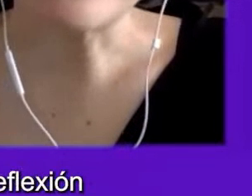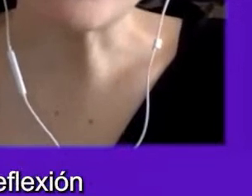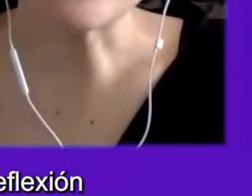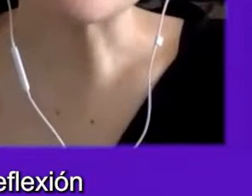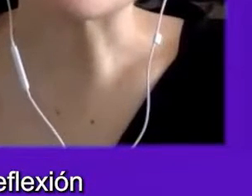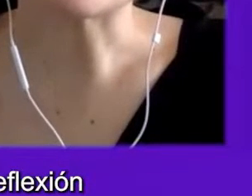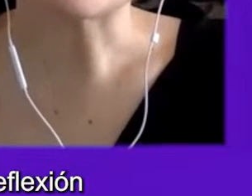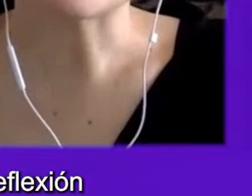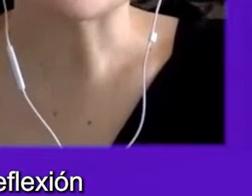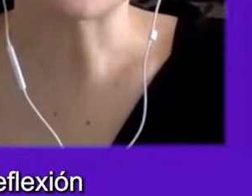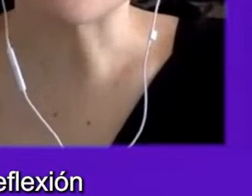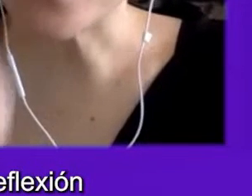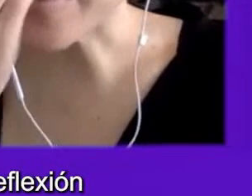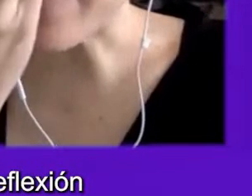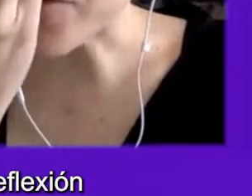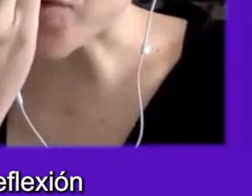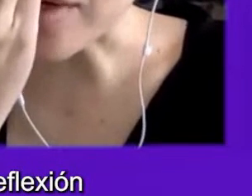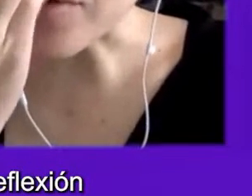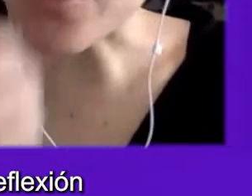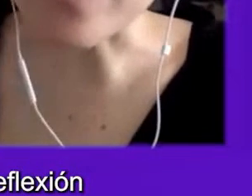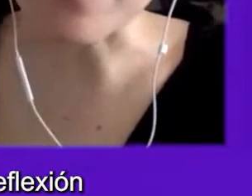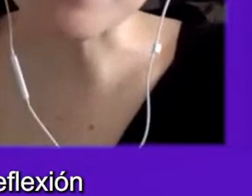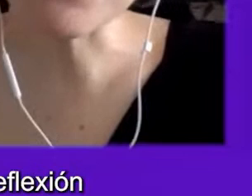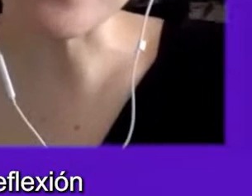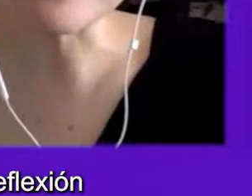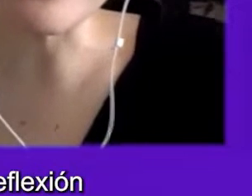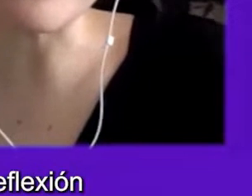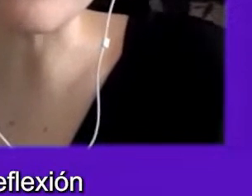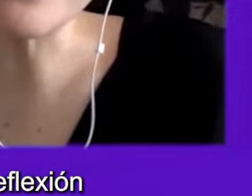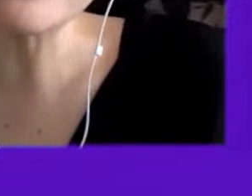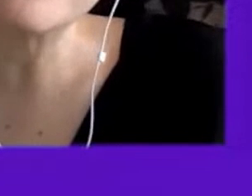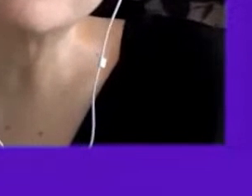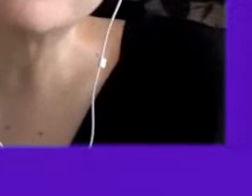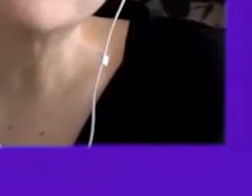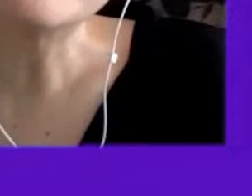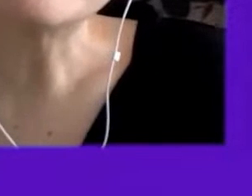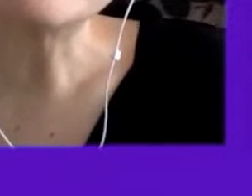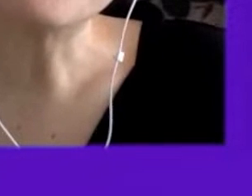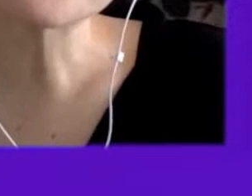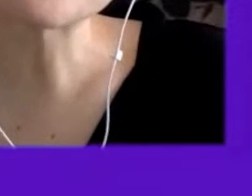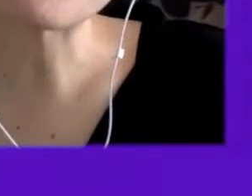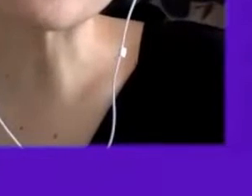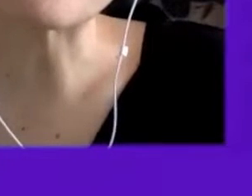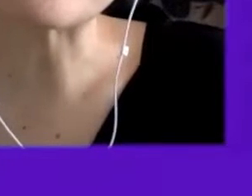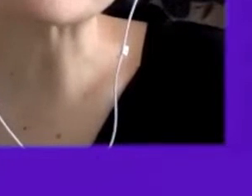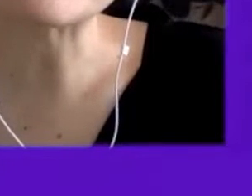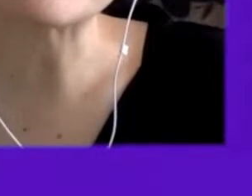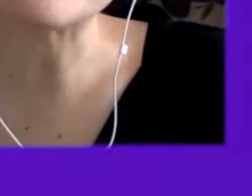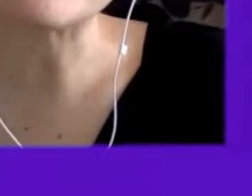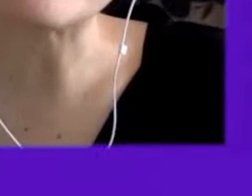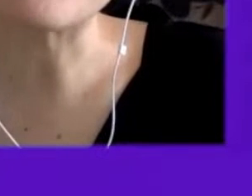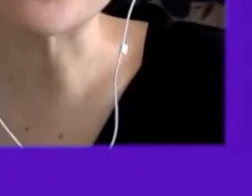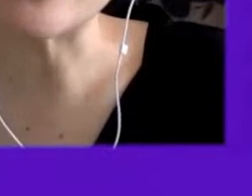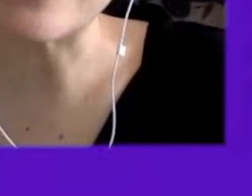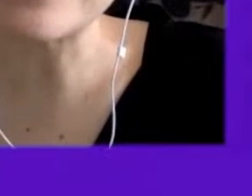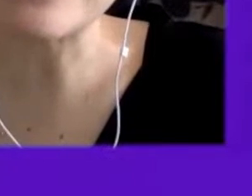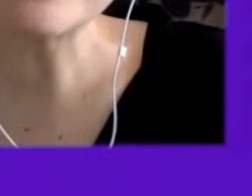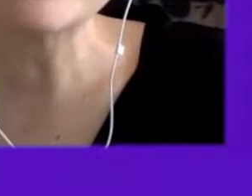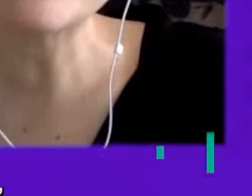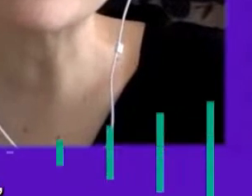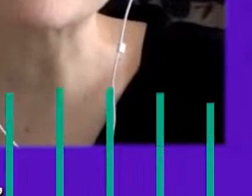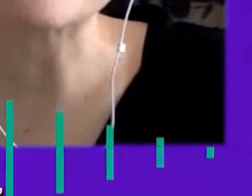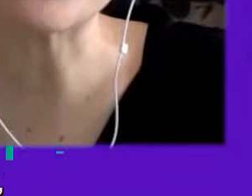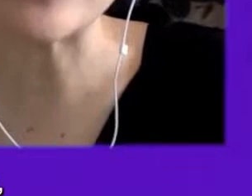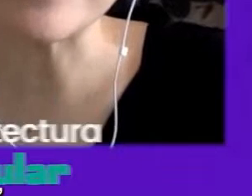En realidad lo que intenté hacer fue una reflexión de las cosas que más me influencian a mí, y puse por una parte, bueno, el